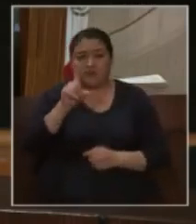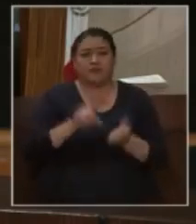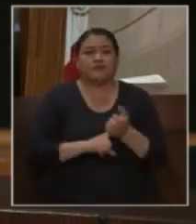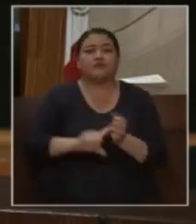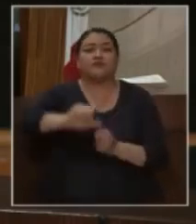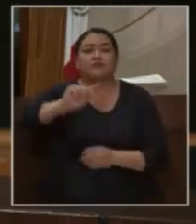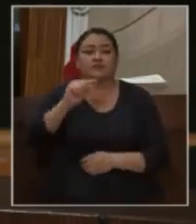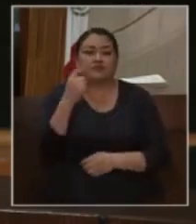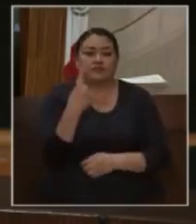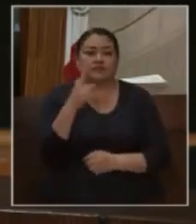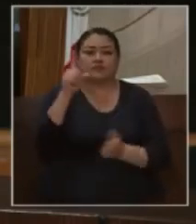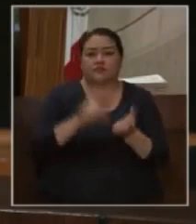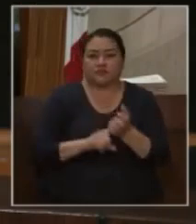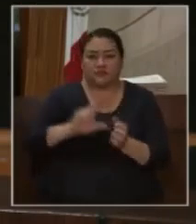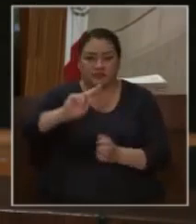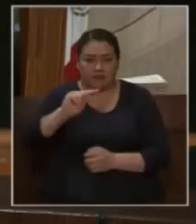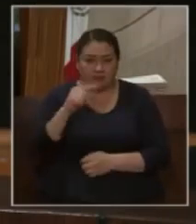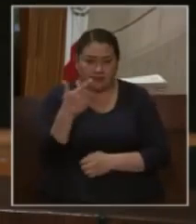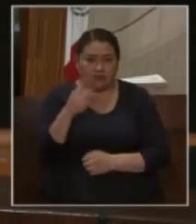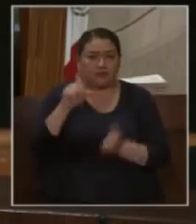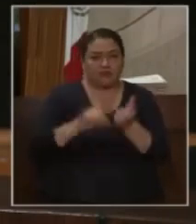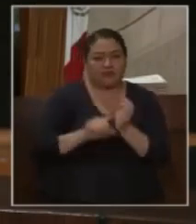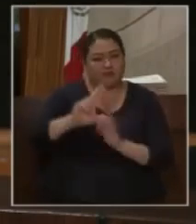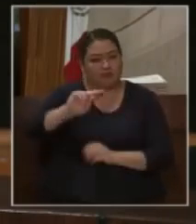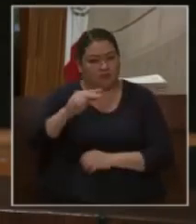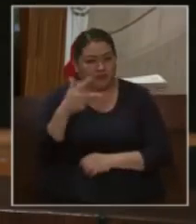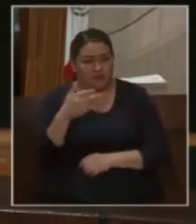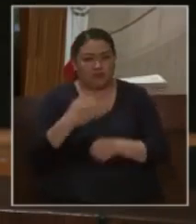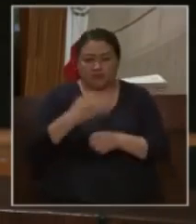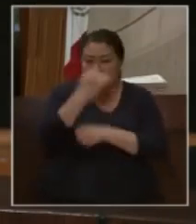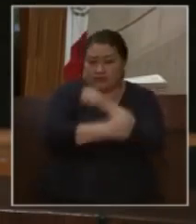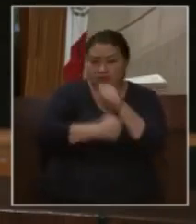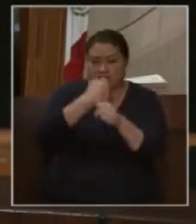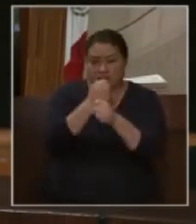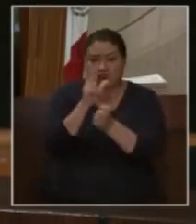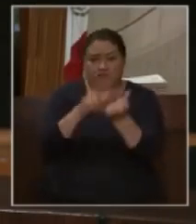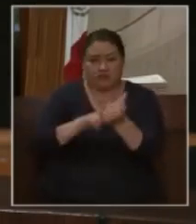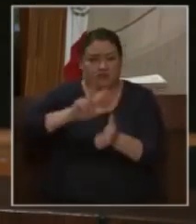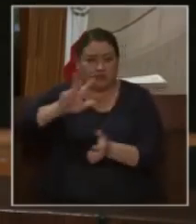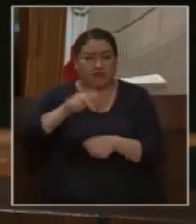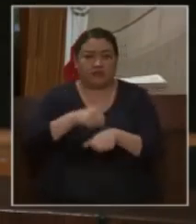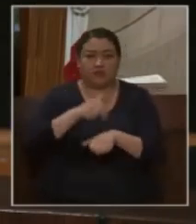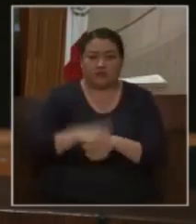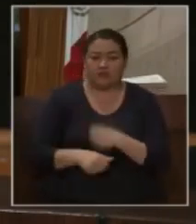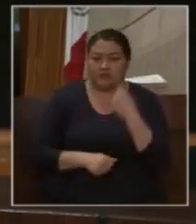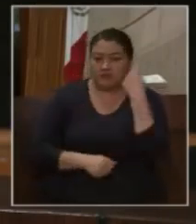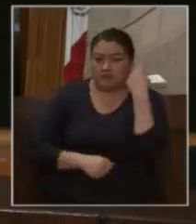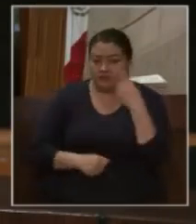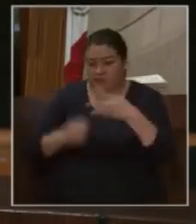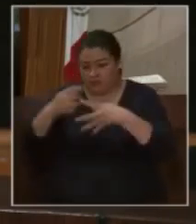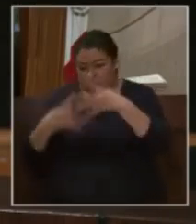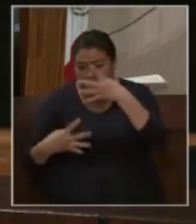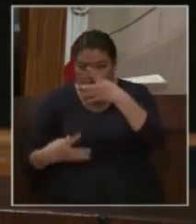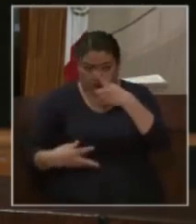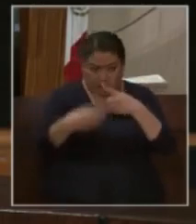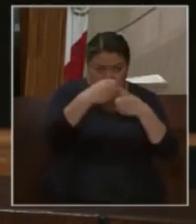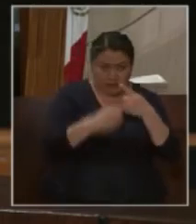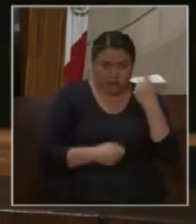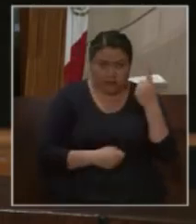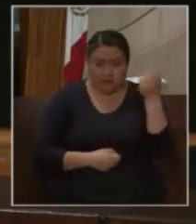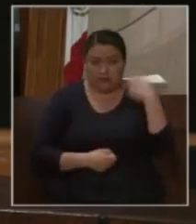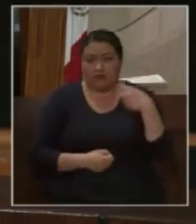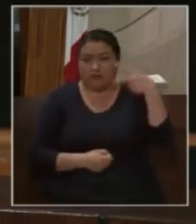reconsideración 1071, 1087 y 1088 de este año se resuelve. Primero, se acumulan los